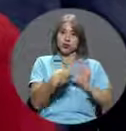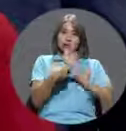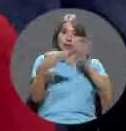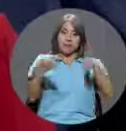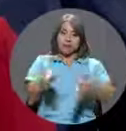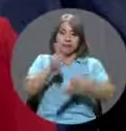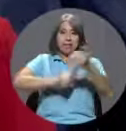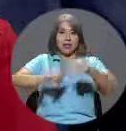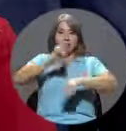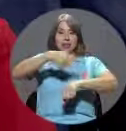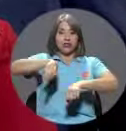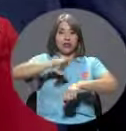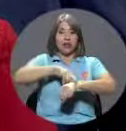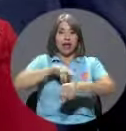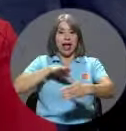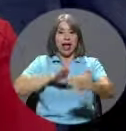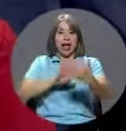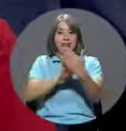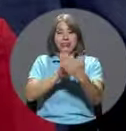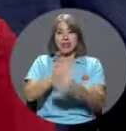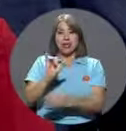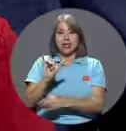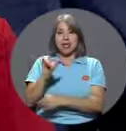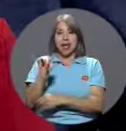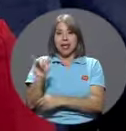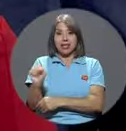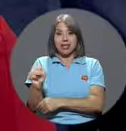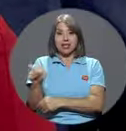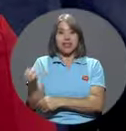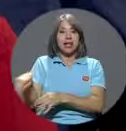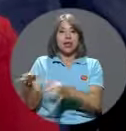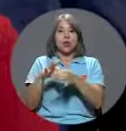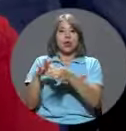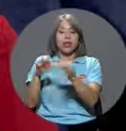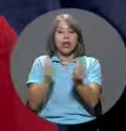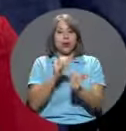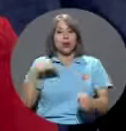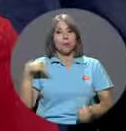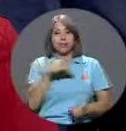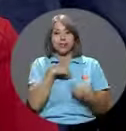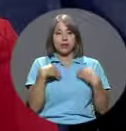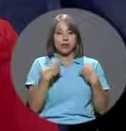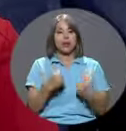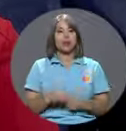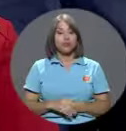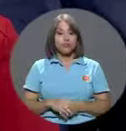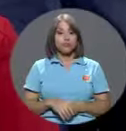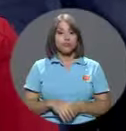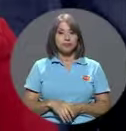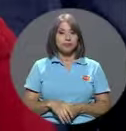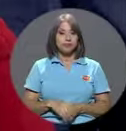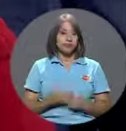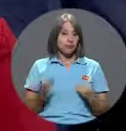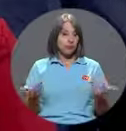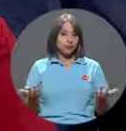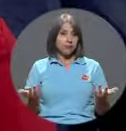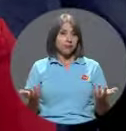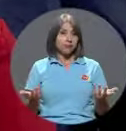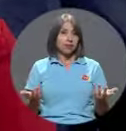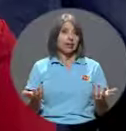Yo soy la representante de la Universidad Nacional ante la ILAIS, que está coordinada por el Ministerio de Salud. Entonces